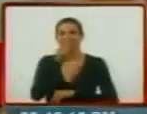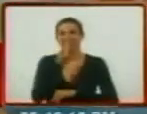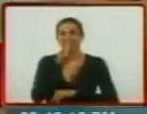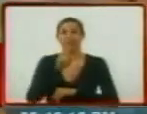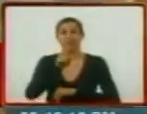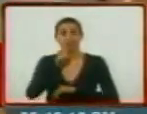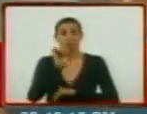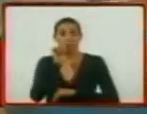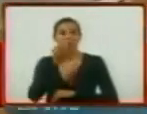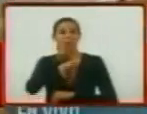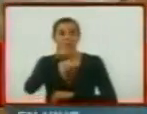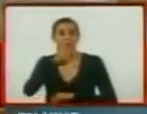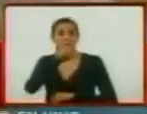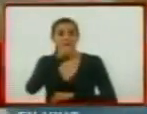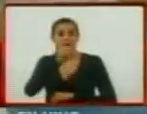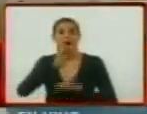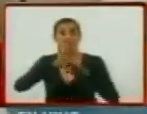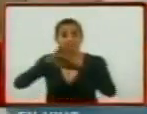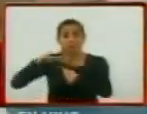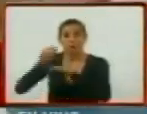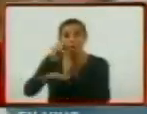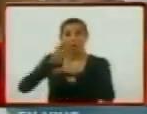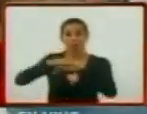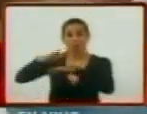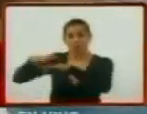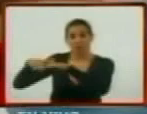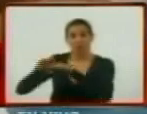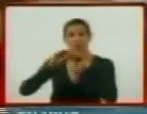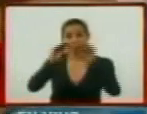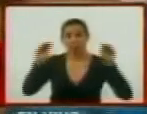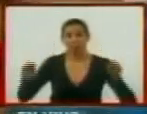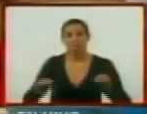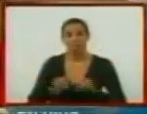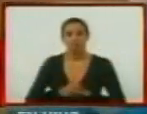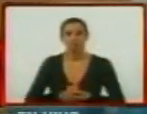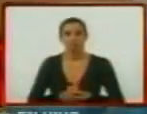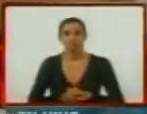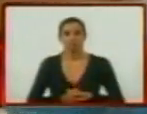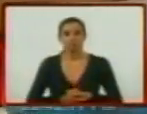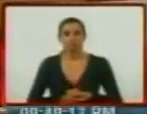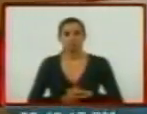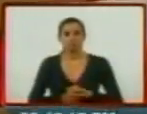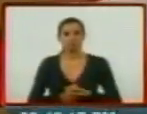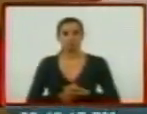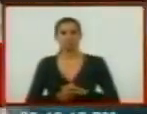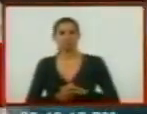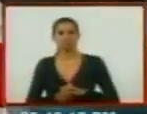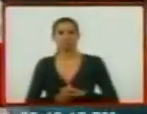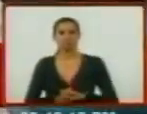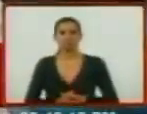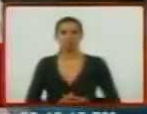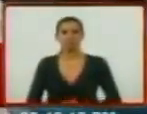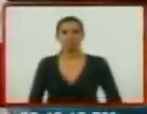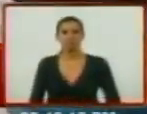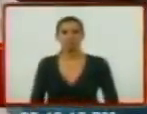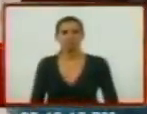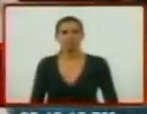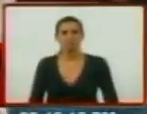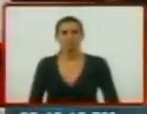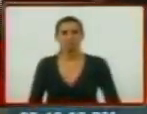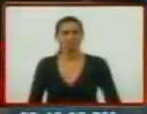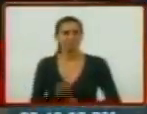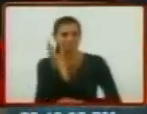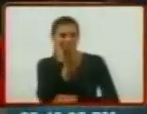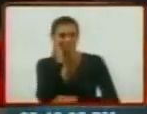por la verdad, y el alertado de... María Cristina le pasa la mano hacia Tarek, ¿no? No te pongas triste, le